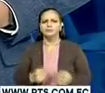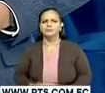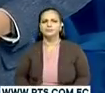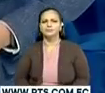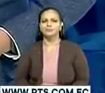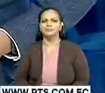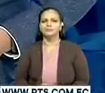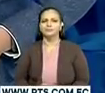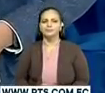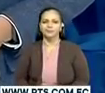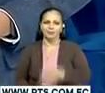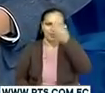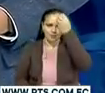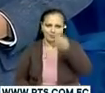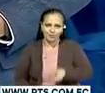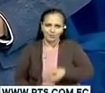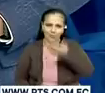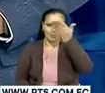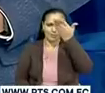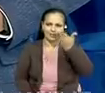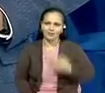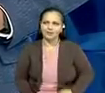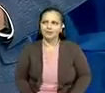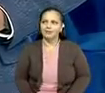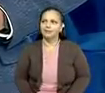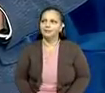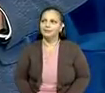tocayito? Muy buenos días contigo.